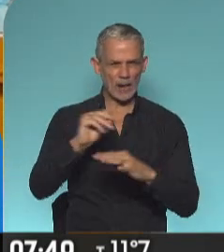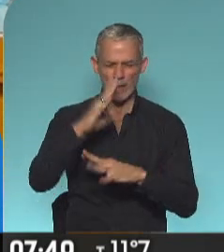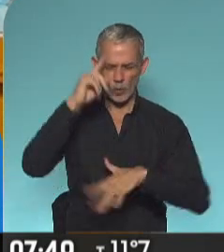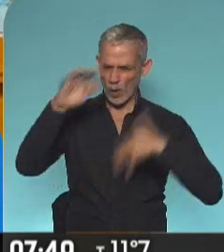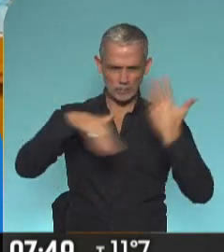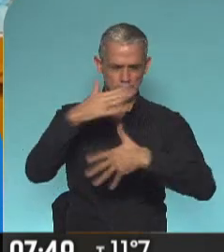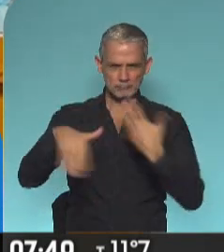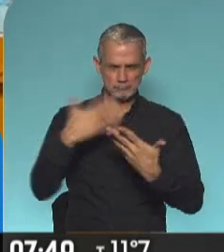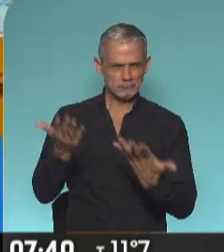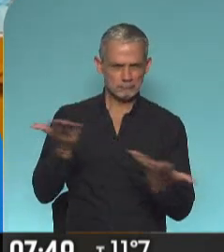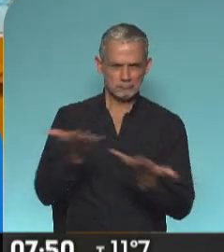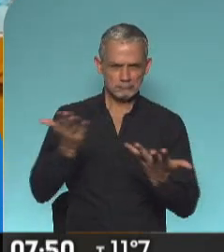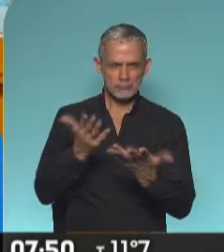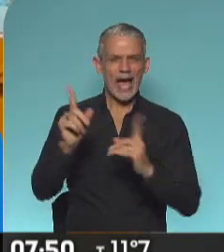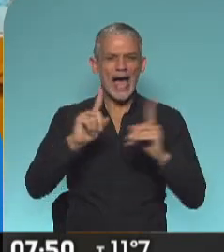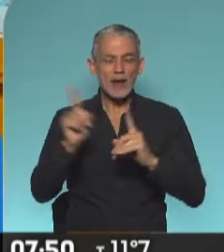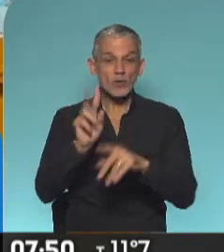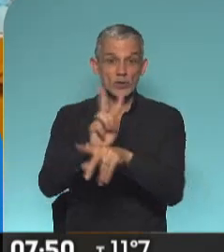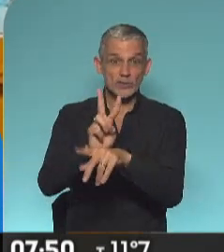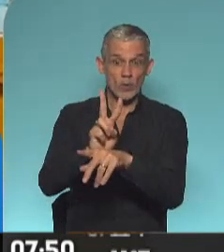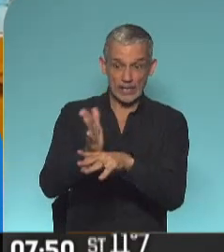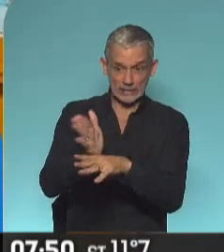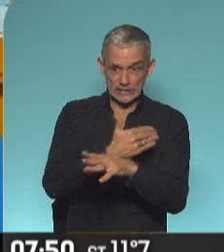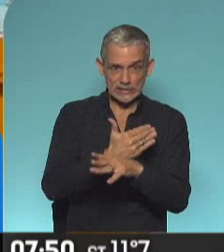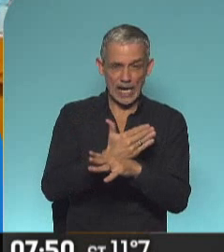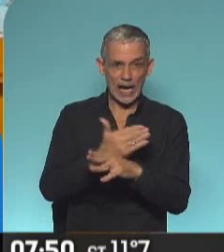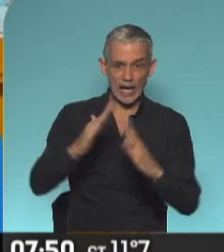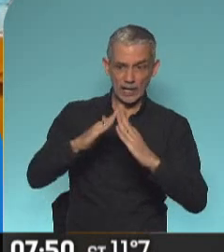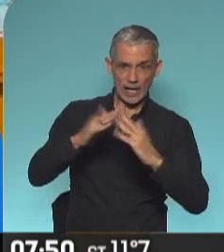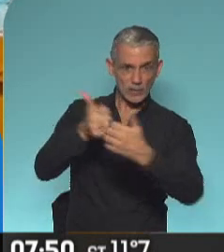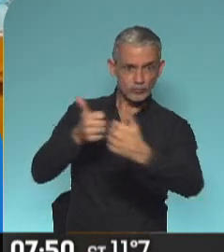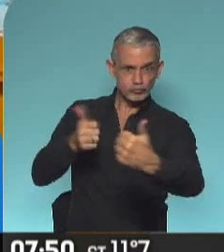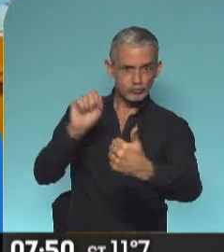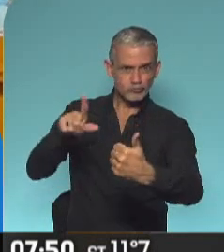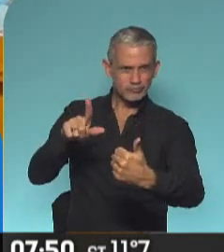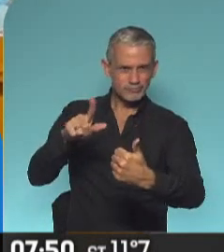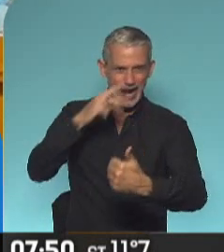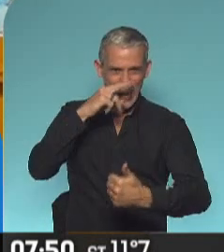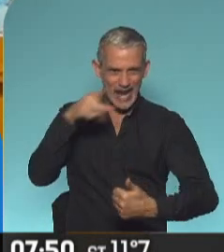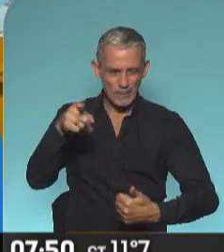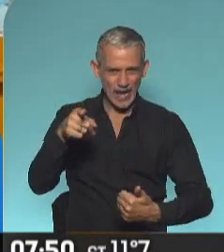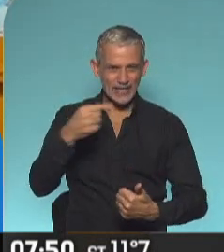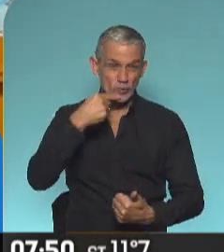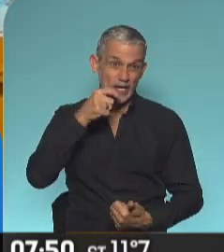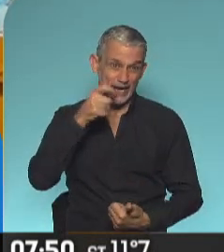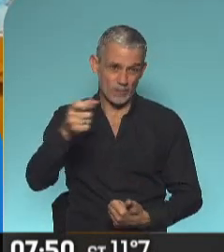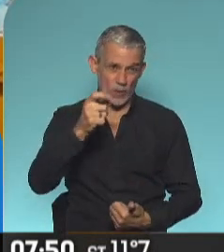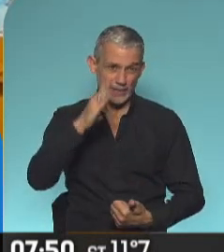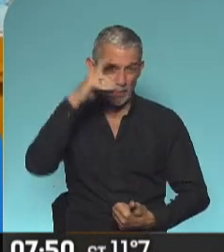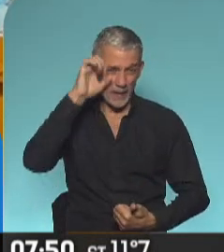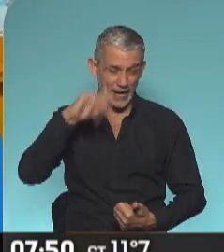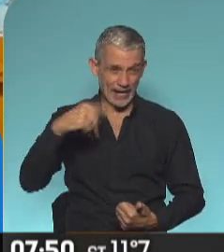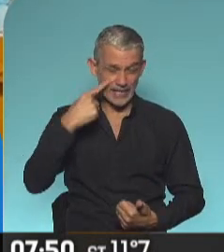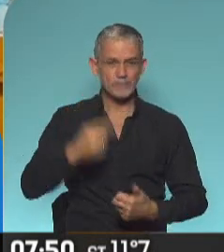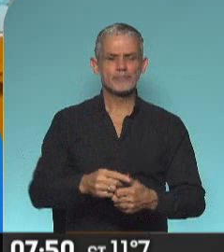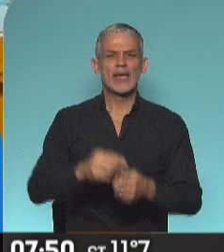confusas en materia de retiro de la seguridad en la Casa Provincial allí en la ciudad de La Plata. Lo están contestando. Hacen el relevo a las 7